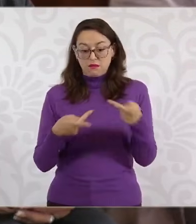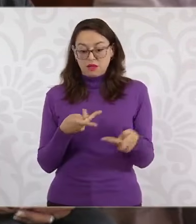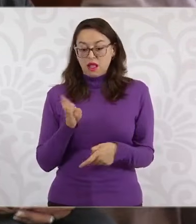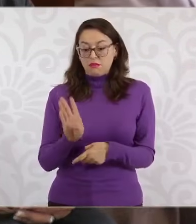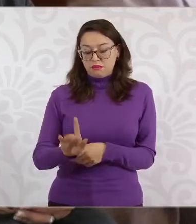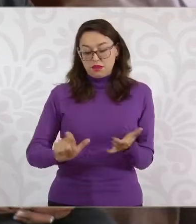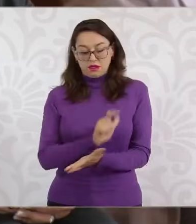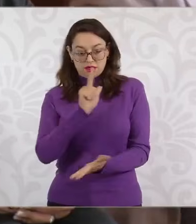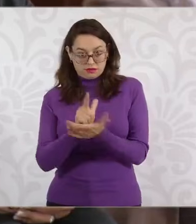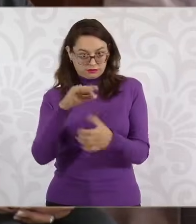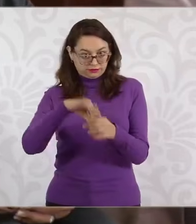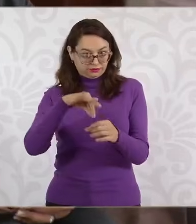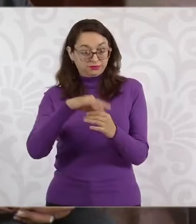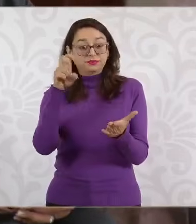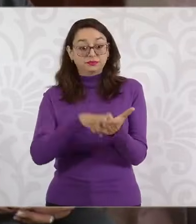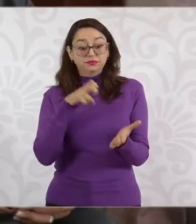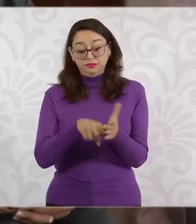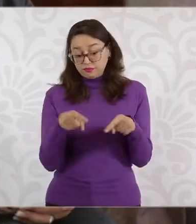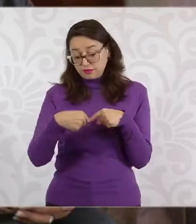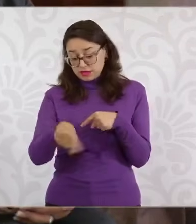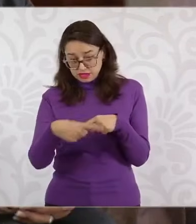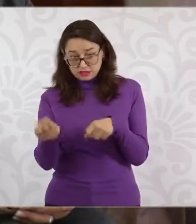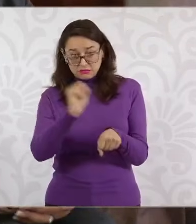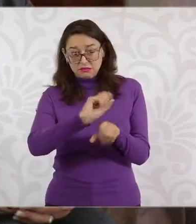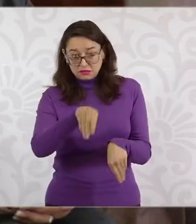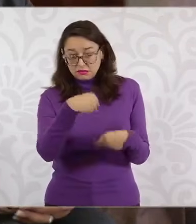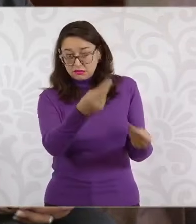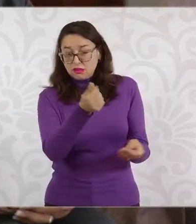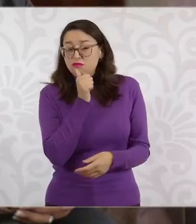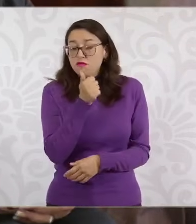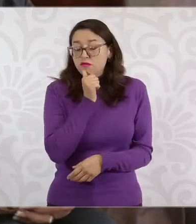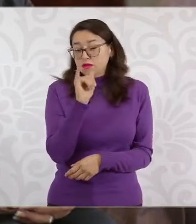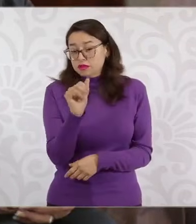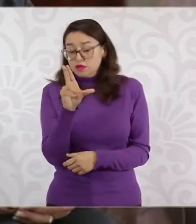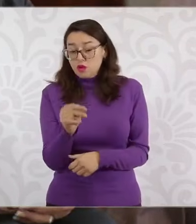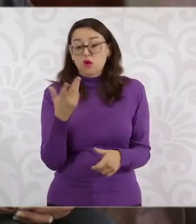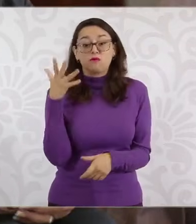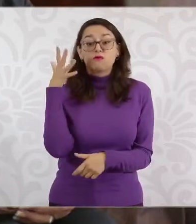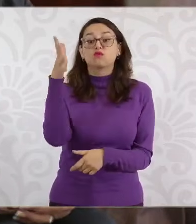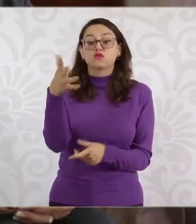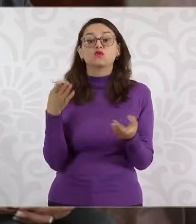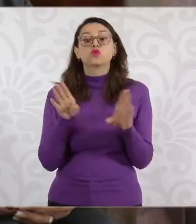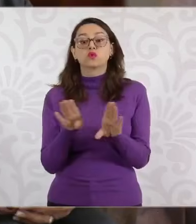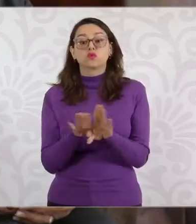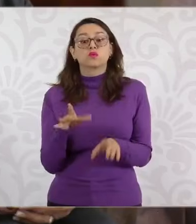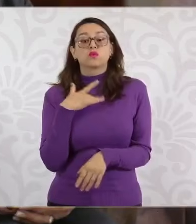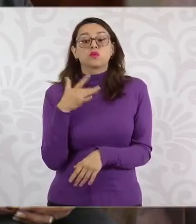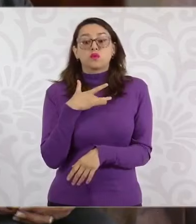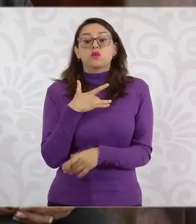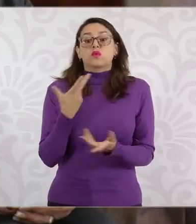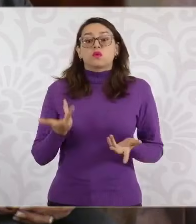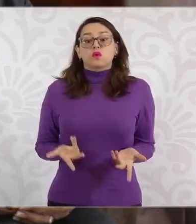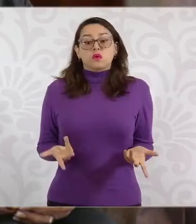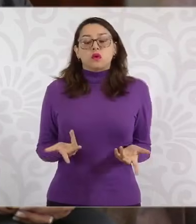este paquete de reformas que usted envió. ¿Cuál sería el futuro de esta reforma que usted esté avisorando? También